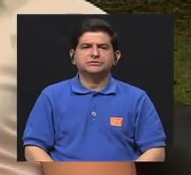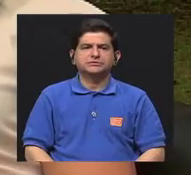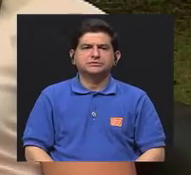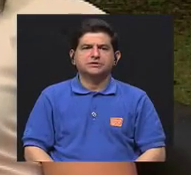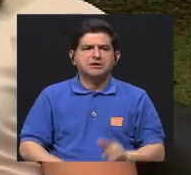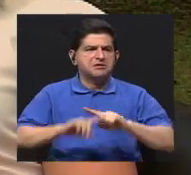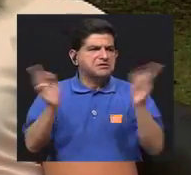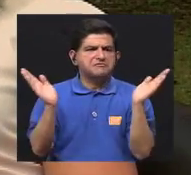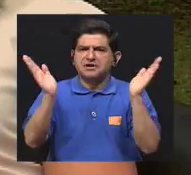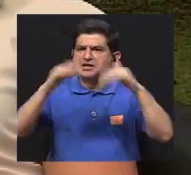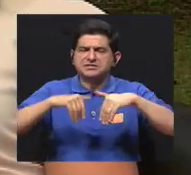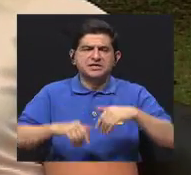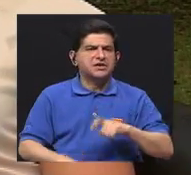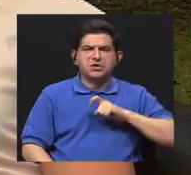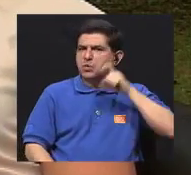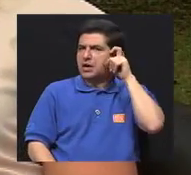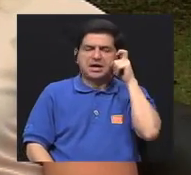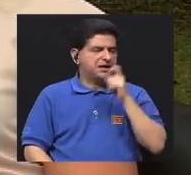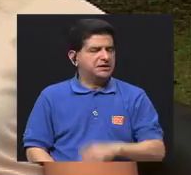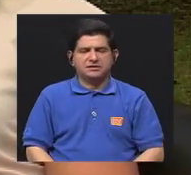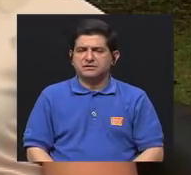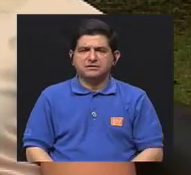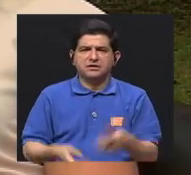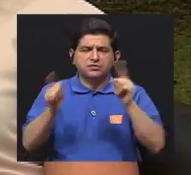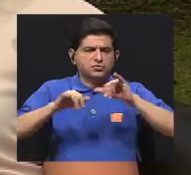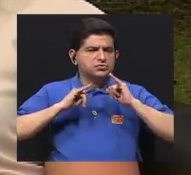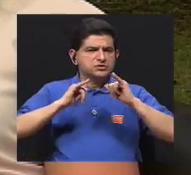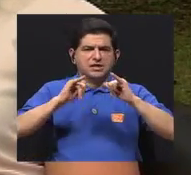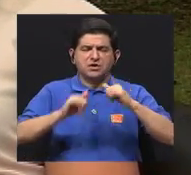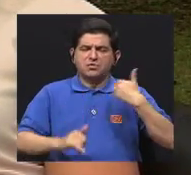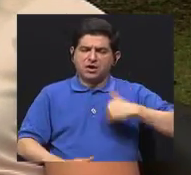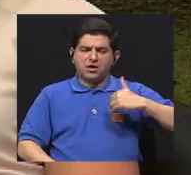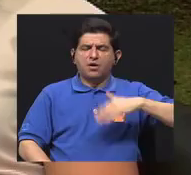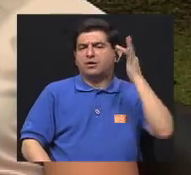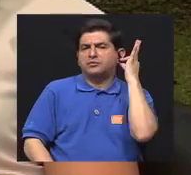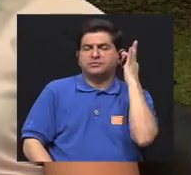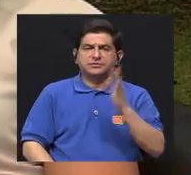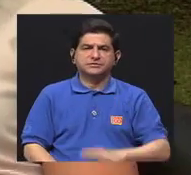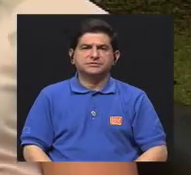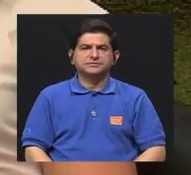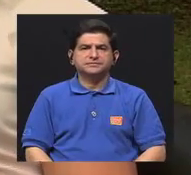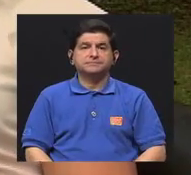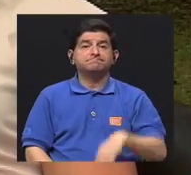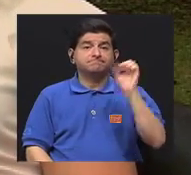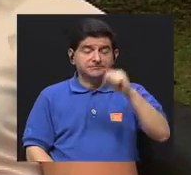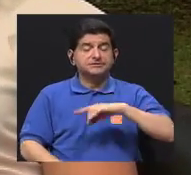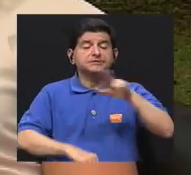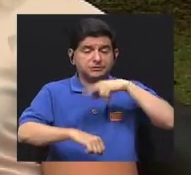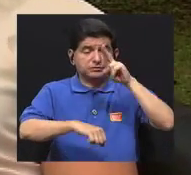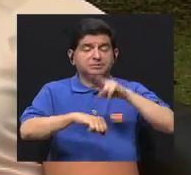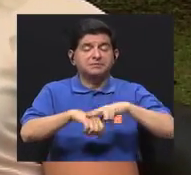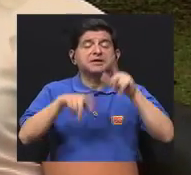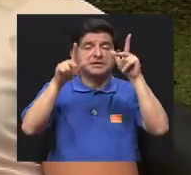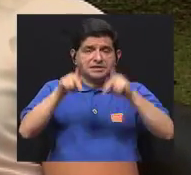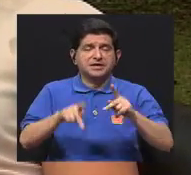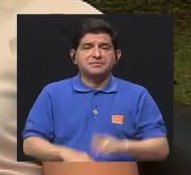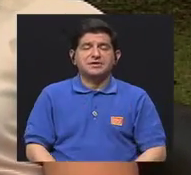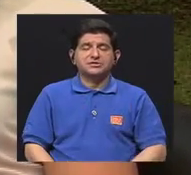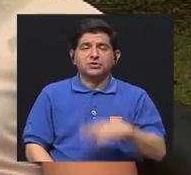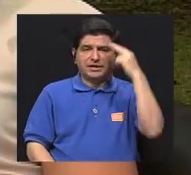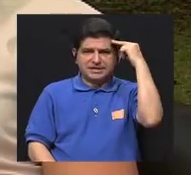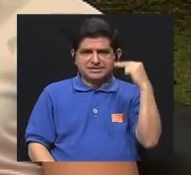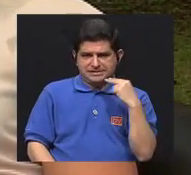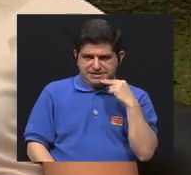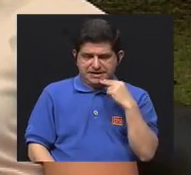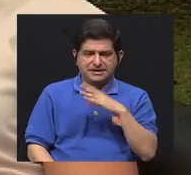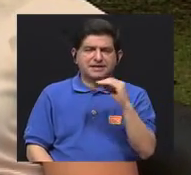No hay diferencias por género, o sea, se presenta con igual frecuencia en hombres y mujeres. Sí es más frecuente en pacientes de raza